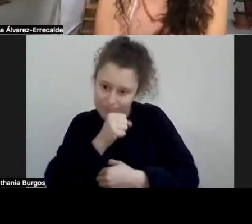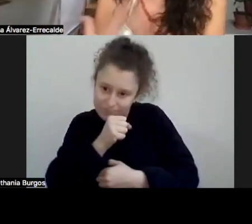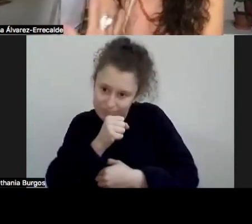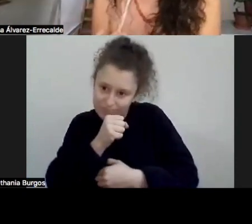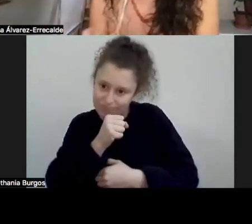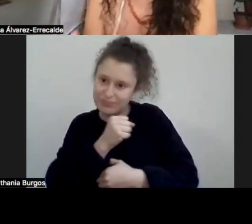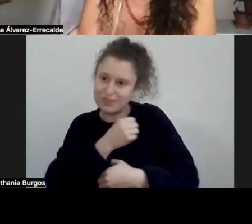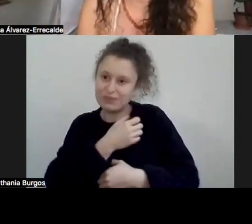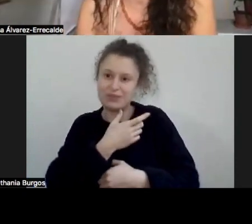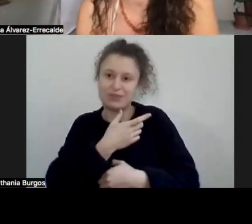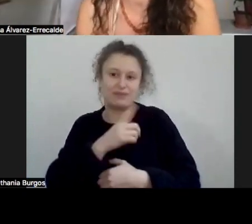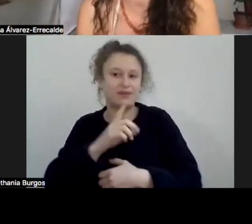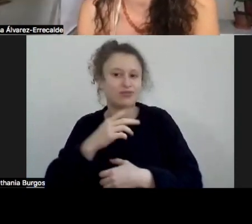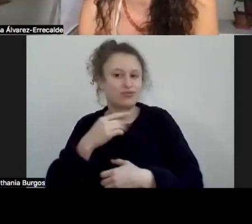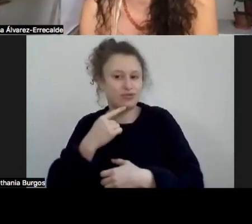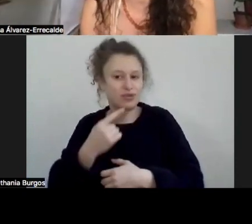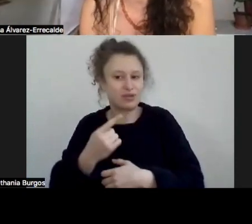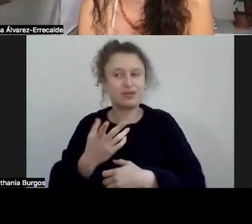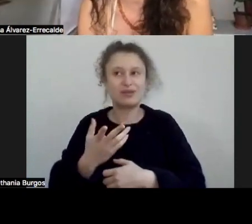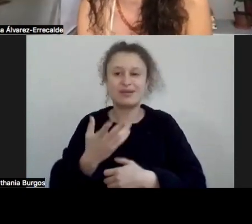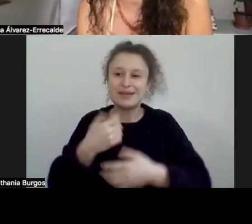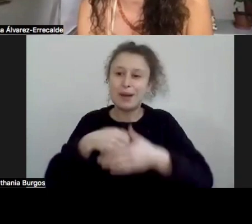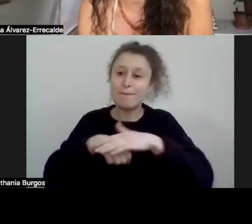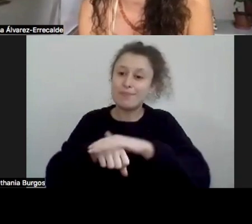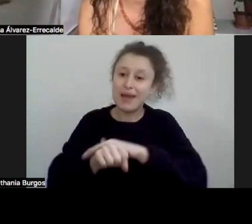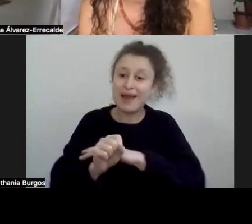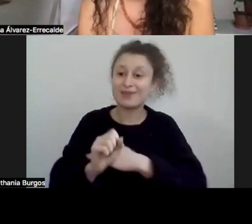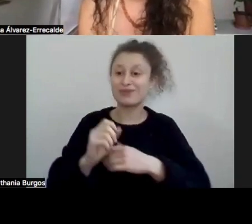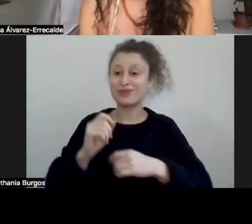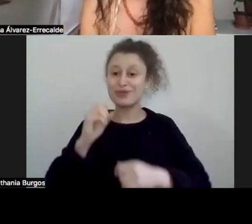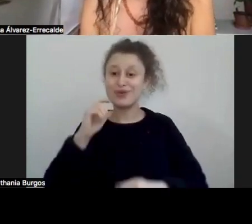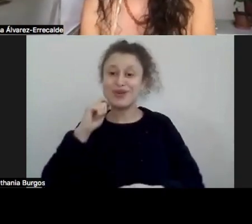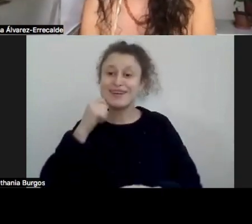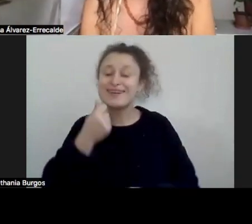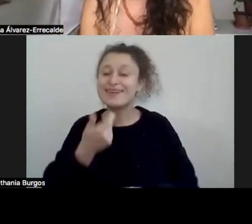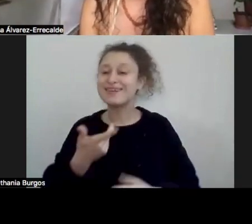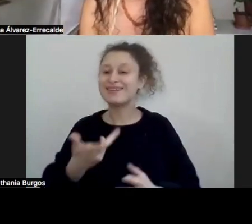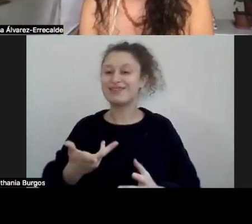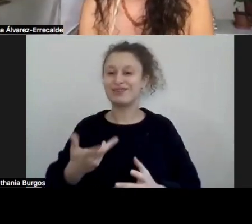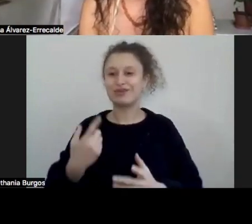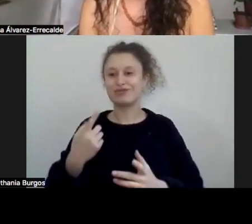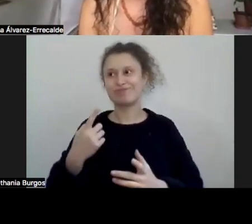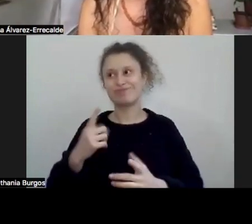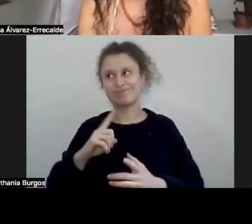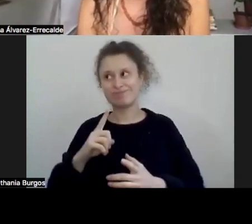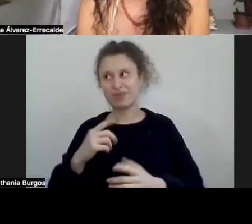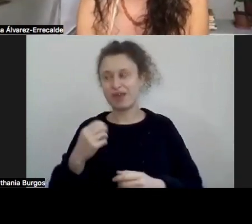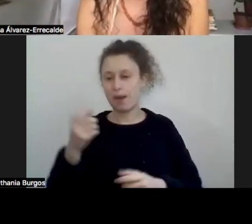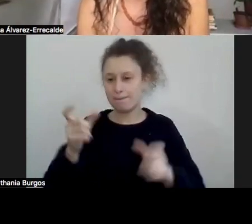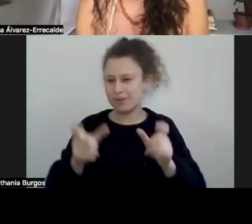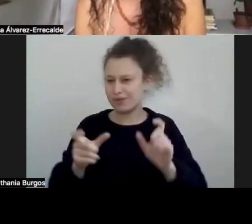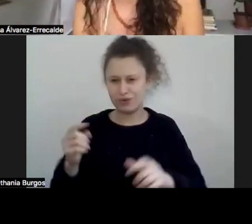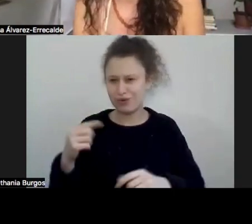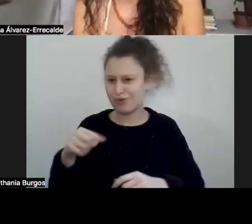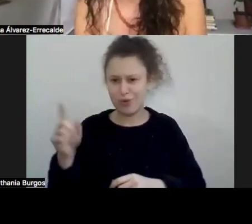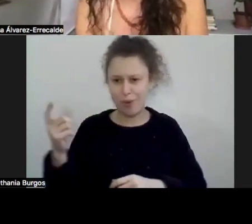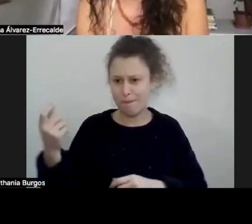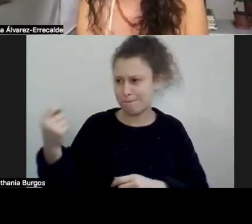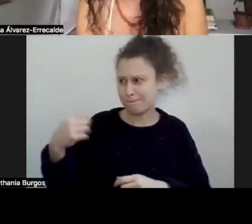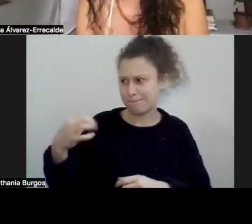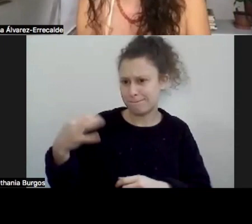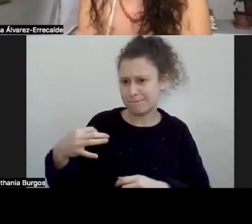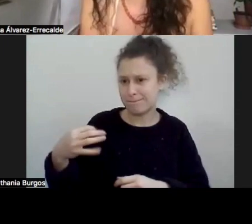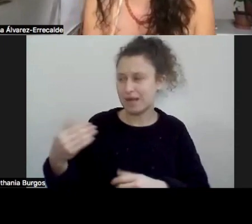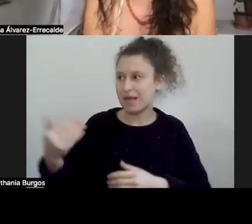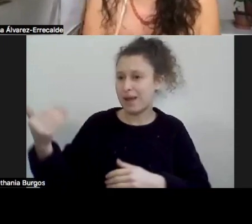como mamá, pero tampoco la gente me preguntaba cómo había sido el parto, ¿no? Es como si el producto, el bebé,